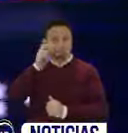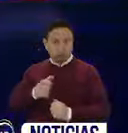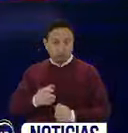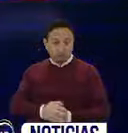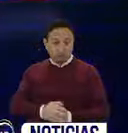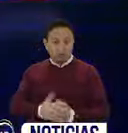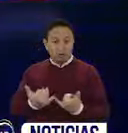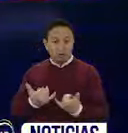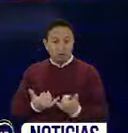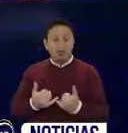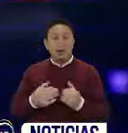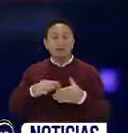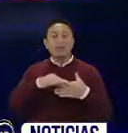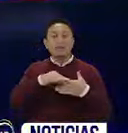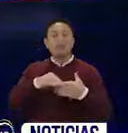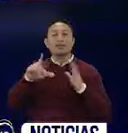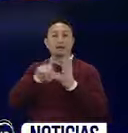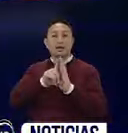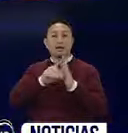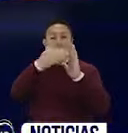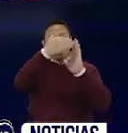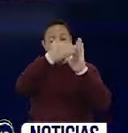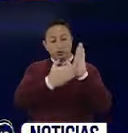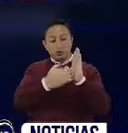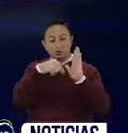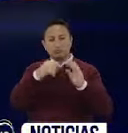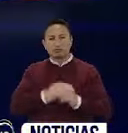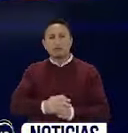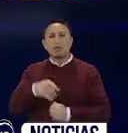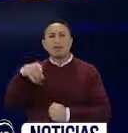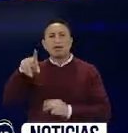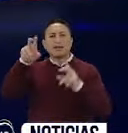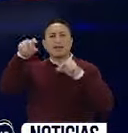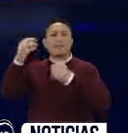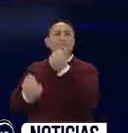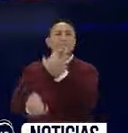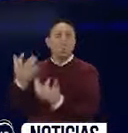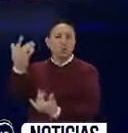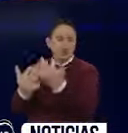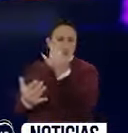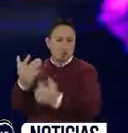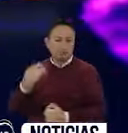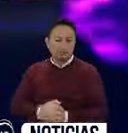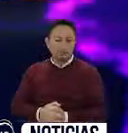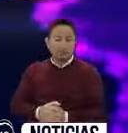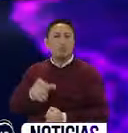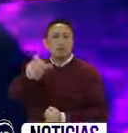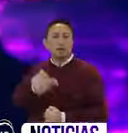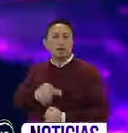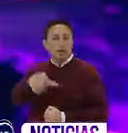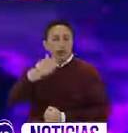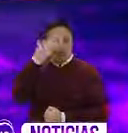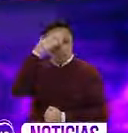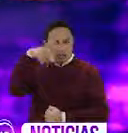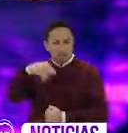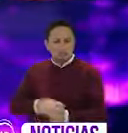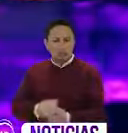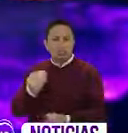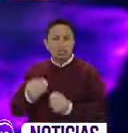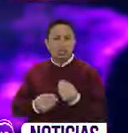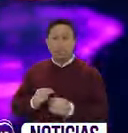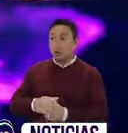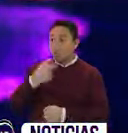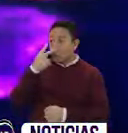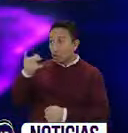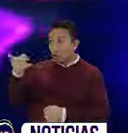Estado, elaboraron una guía legal referente a incendios forestales. El objetivo es que la ciudadanía sepa cómo proceder